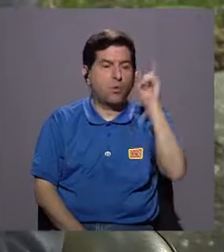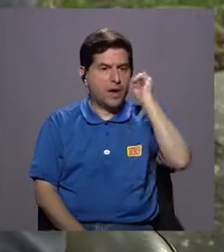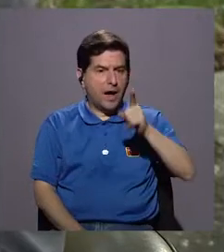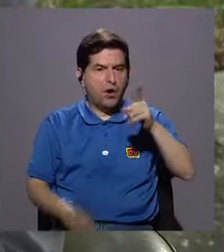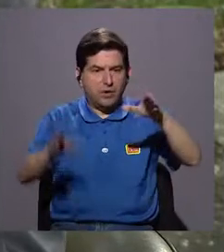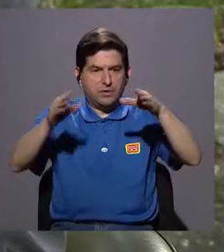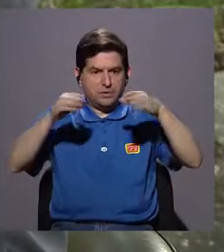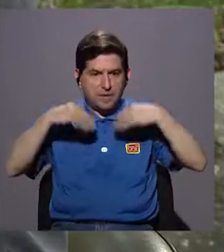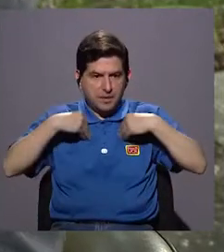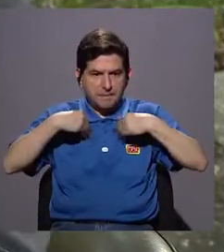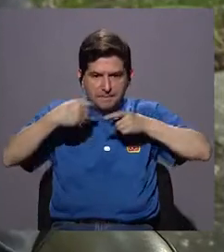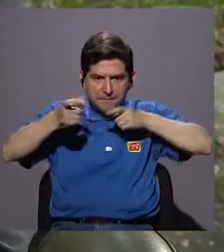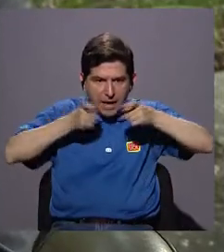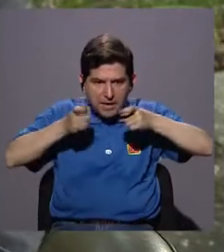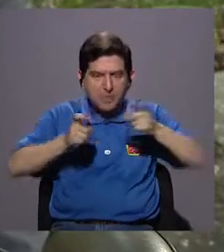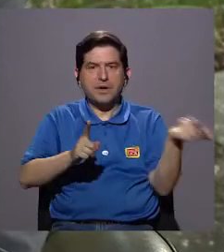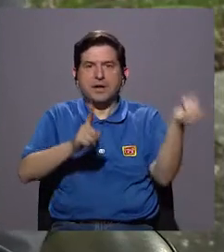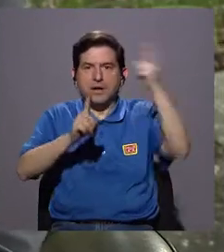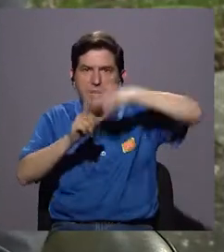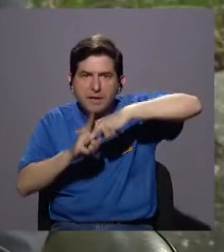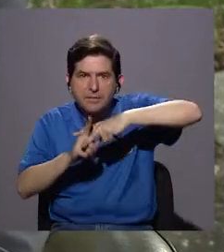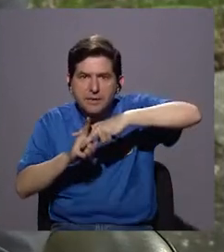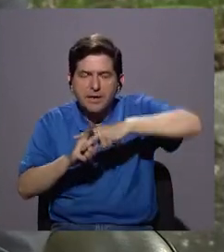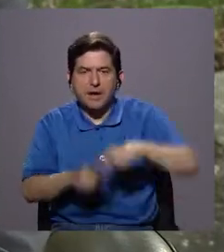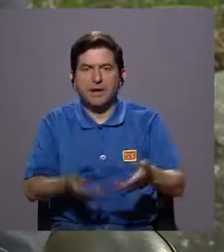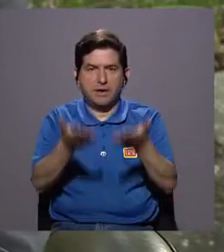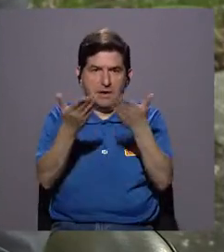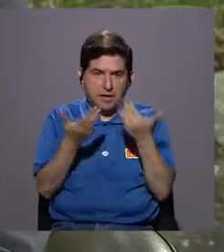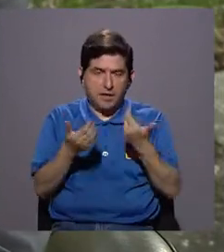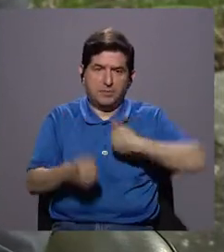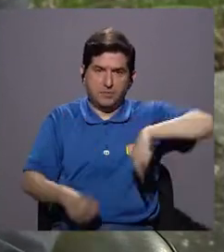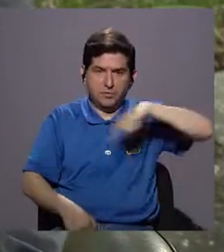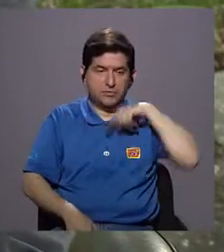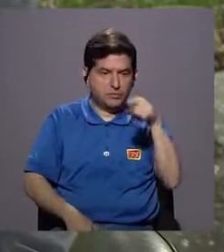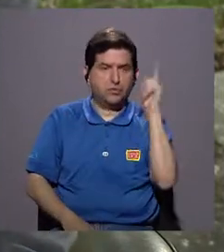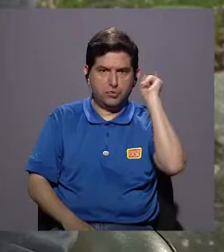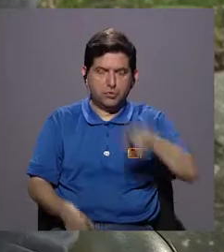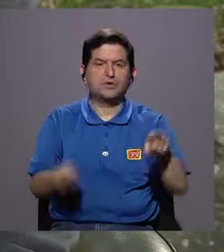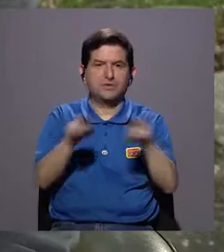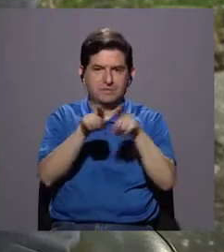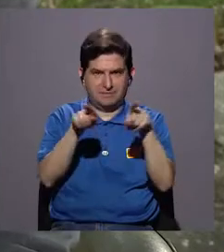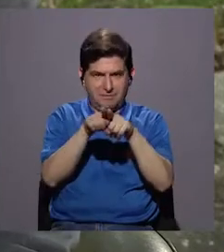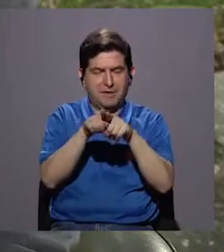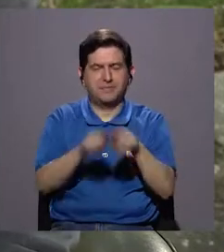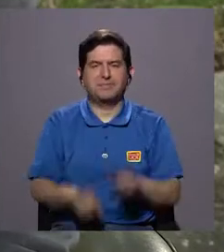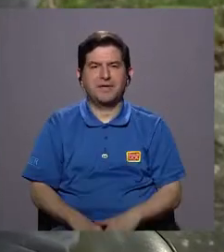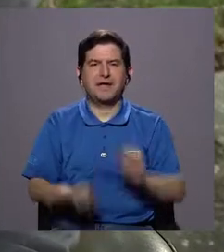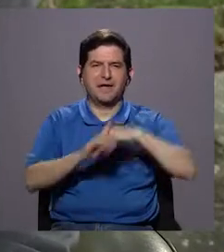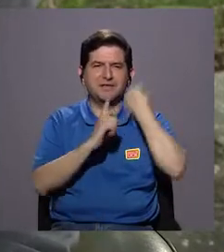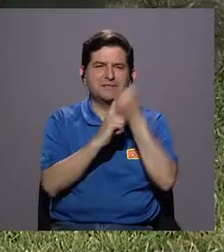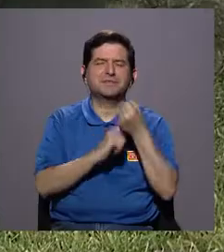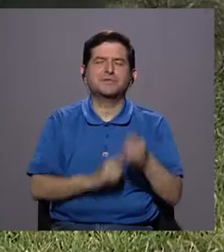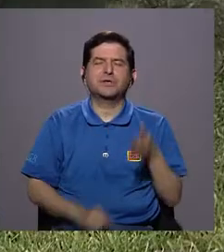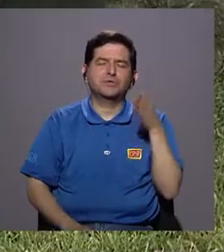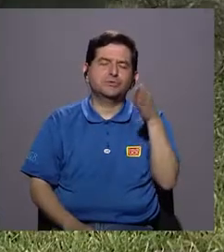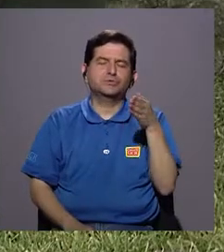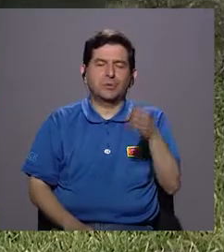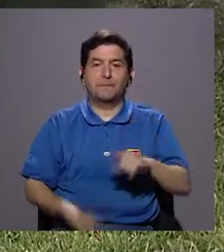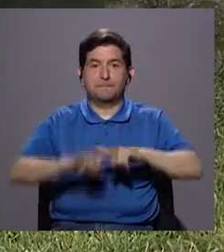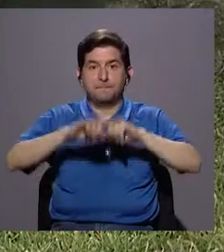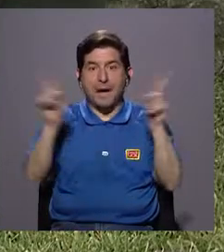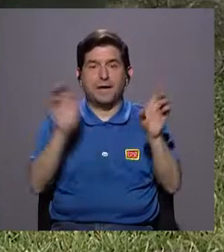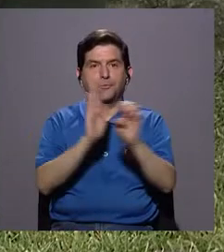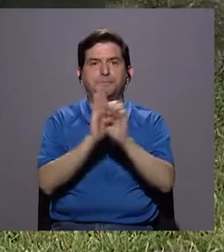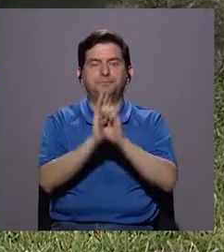orden, la manipulamos y ejecutamos lo que queremos con respecto a esa orden, también es un poco más lento. Sin embargo,